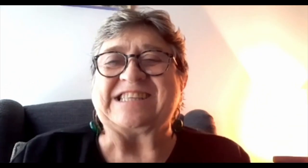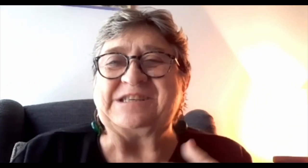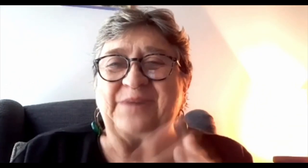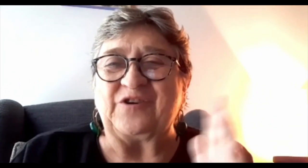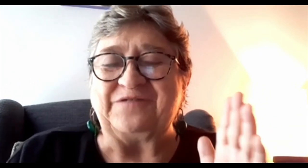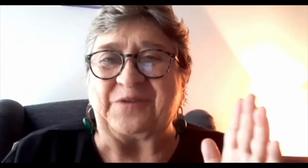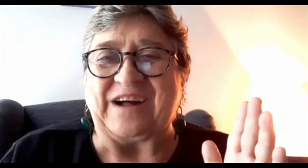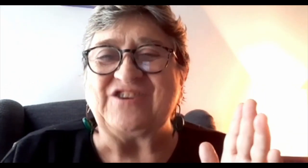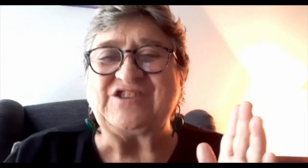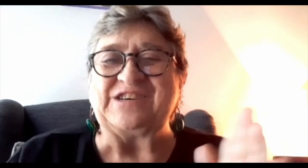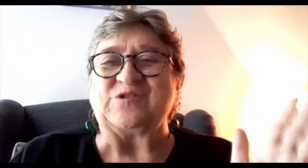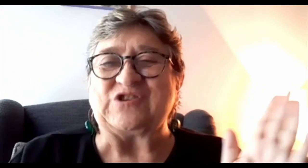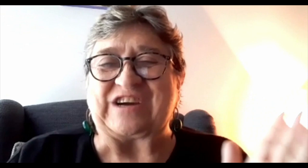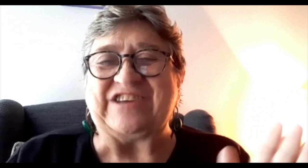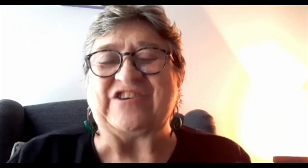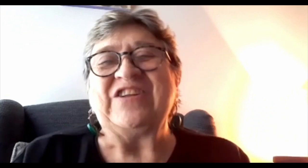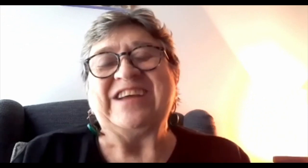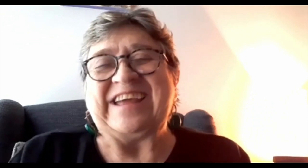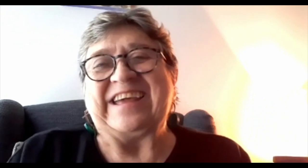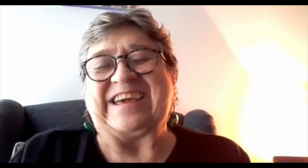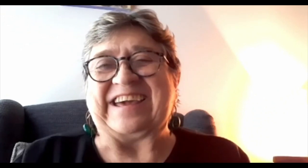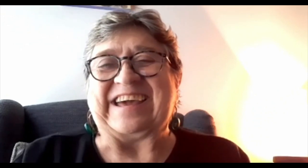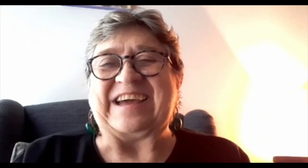que estáis mejor informados incluso que yo,